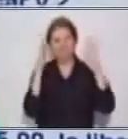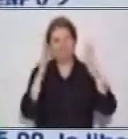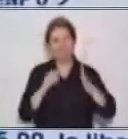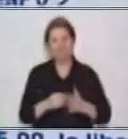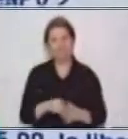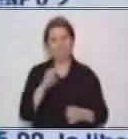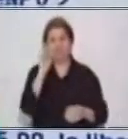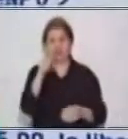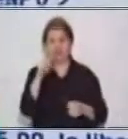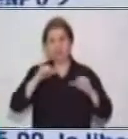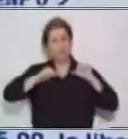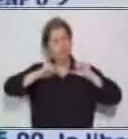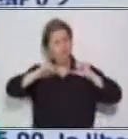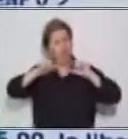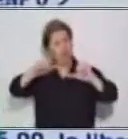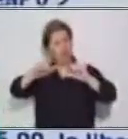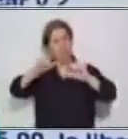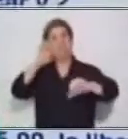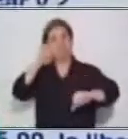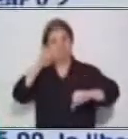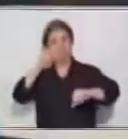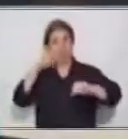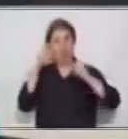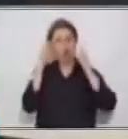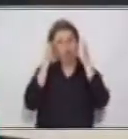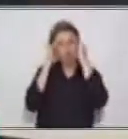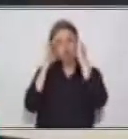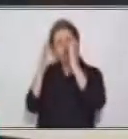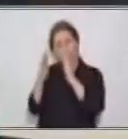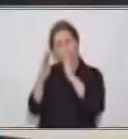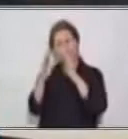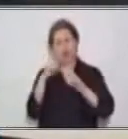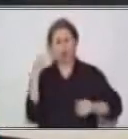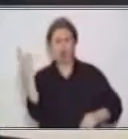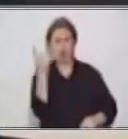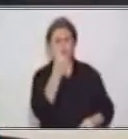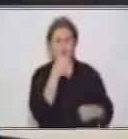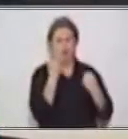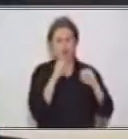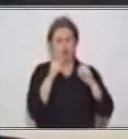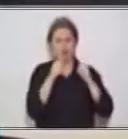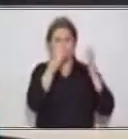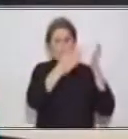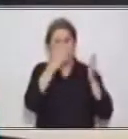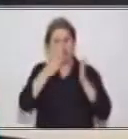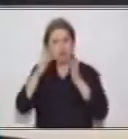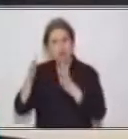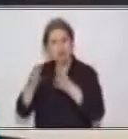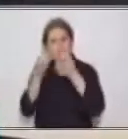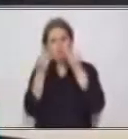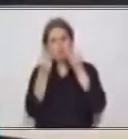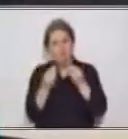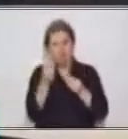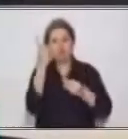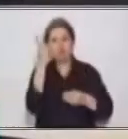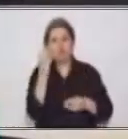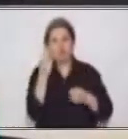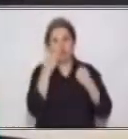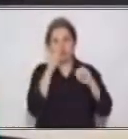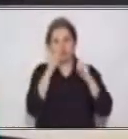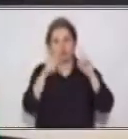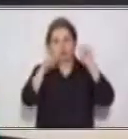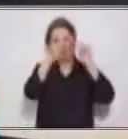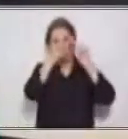Sí, seguimos. ¿Ya viste cómo revisamos todo nuestro procedimiento muchas veces? Hicimos la multiplicación